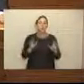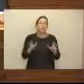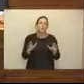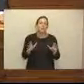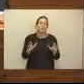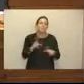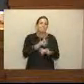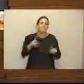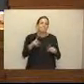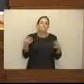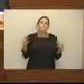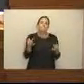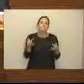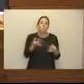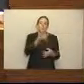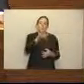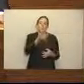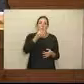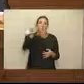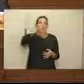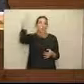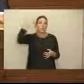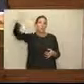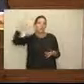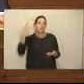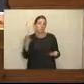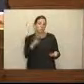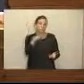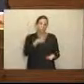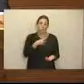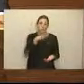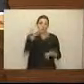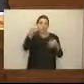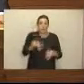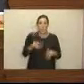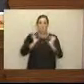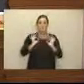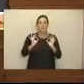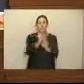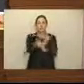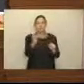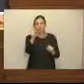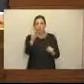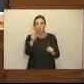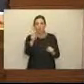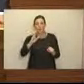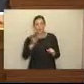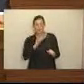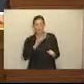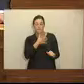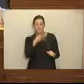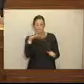son discursos que huyen de la realidad. Y la realidad es la que es, aunque a usted le duela, y veo que le